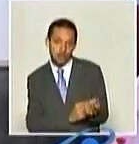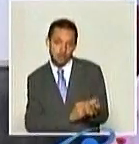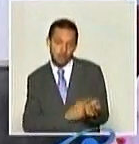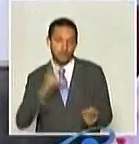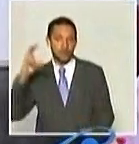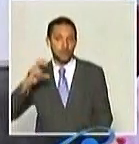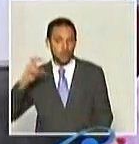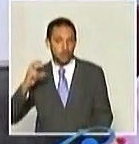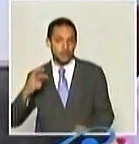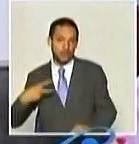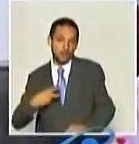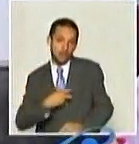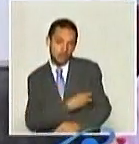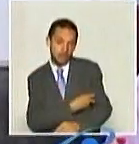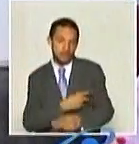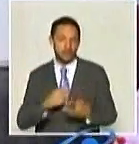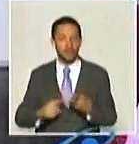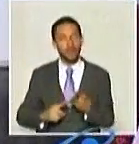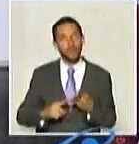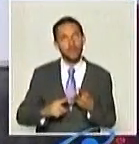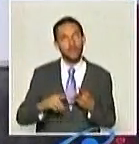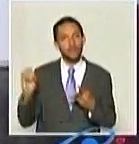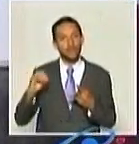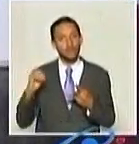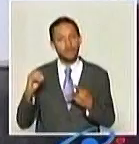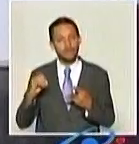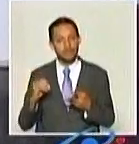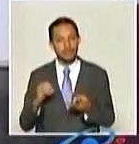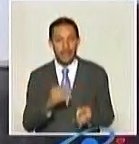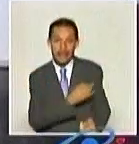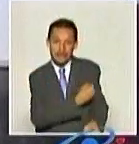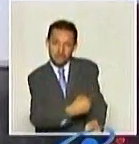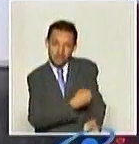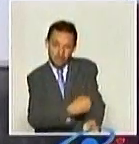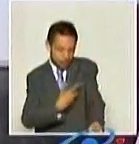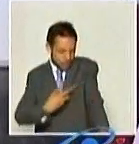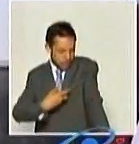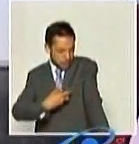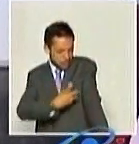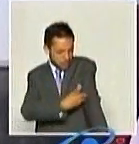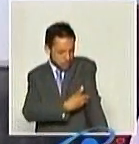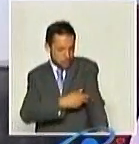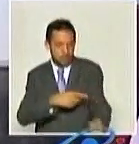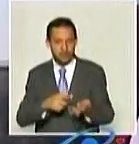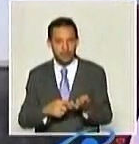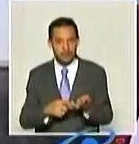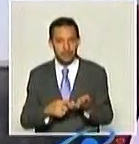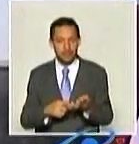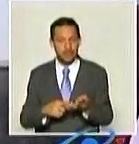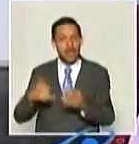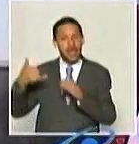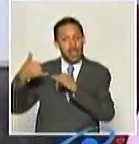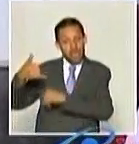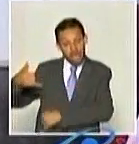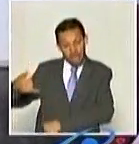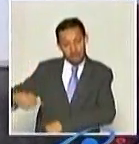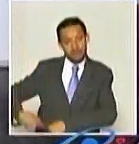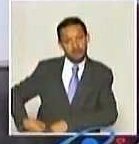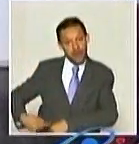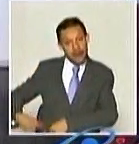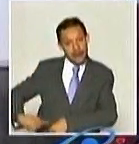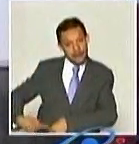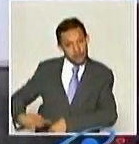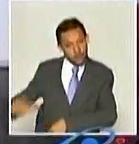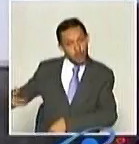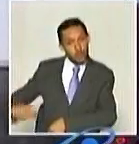con el plasma, se puede poner intravenoso, se puede poner intrarrectal, se puede colocar